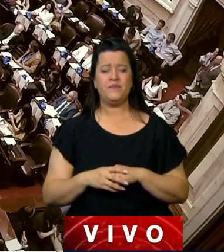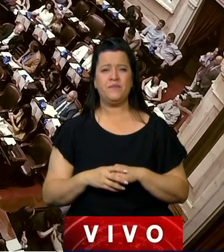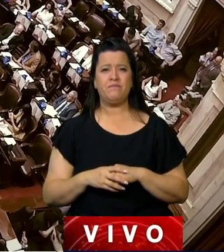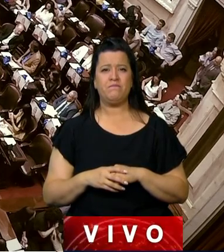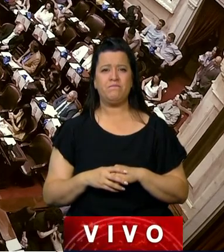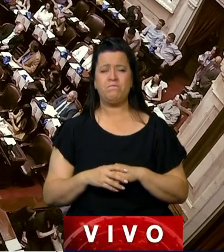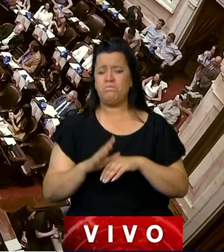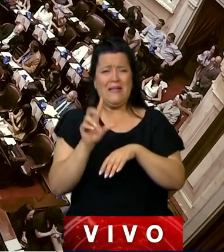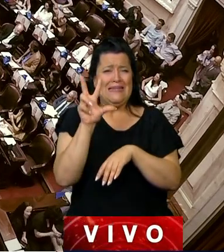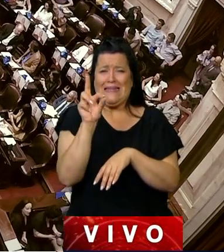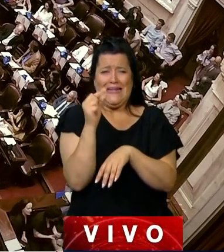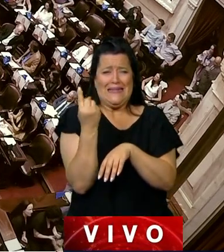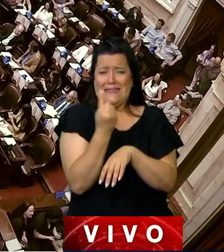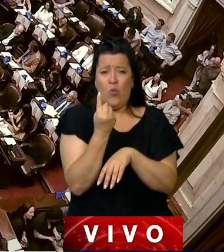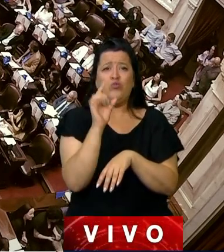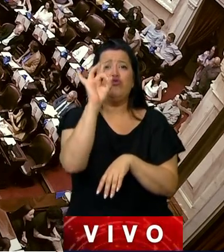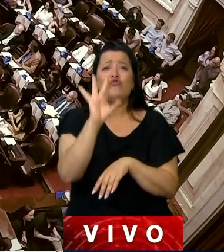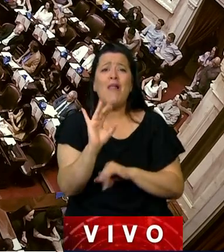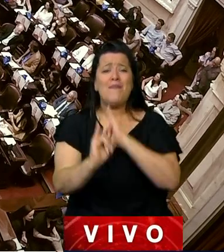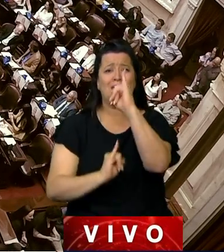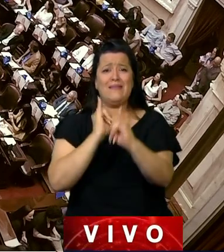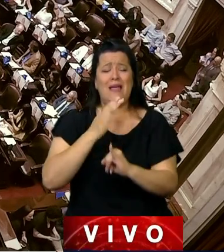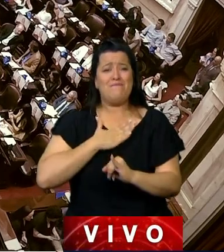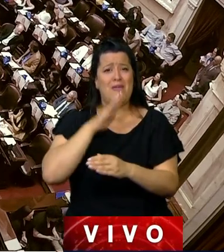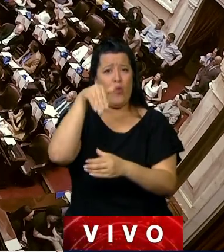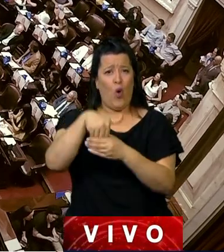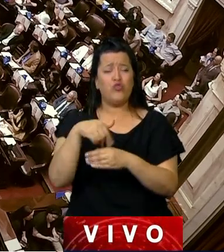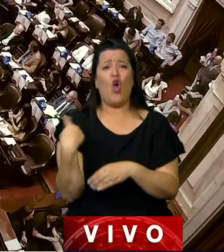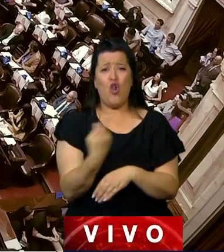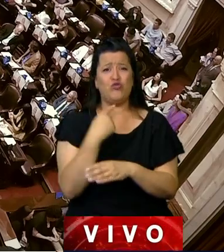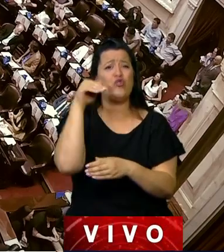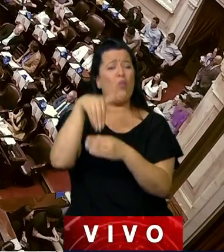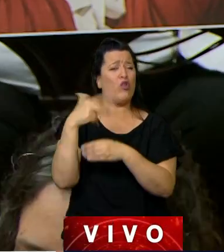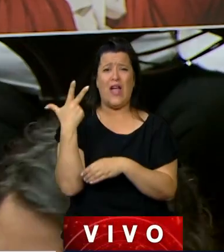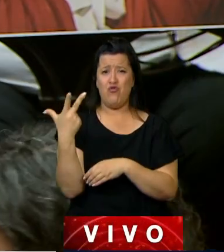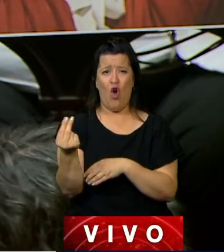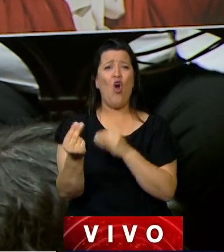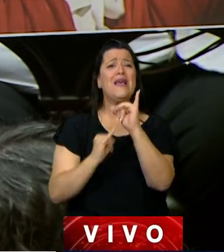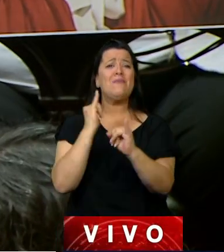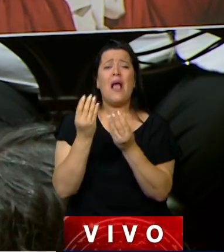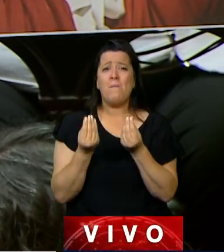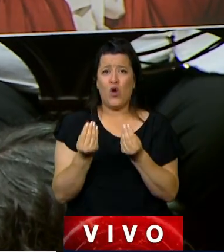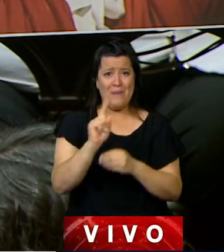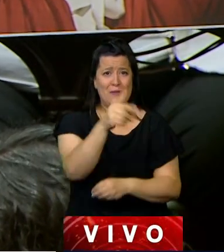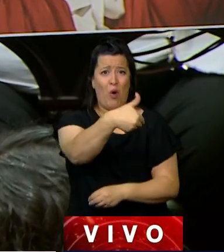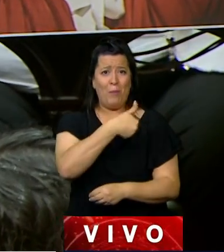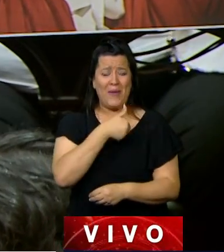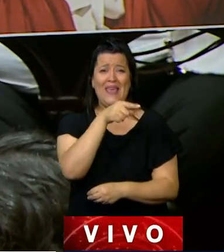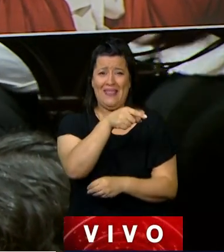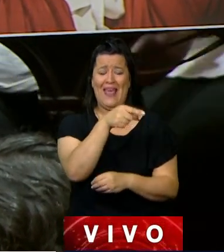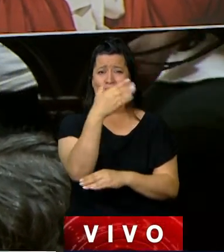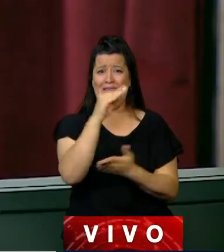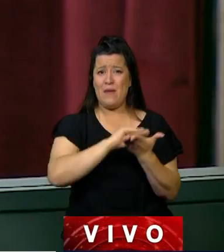No tardo más de 30 segundos solamente para explicar el sentido de nuestro voto. Nosotros vamos a votar en negativo este pedido realizado por la diputada